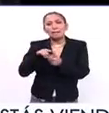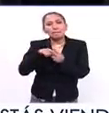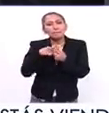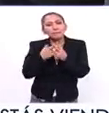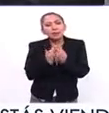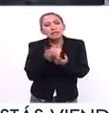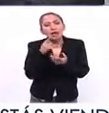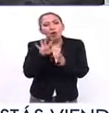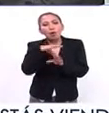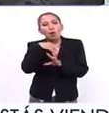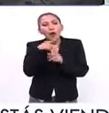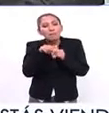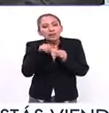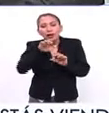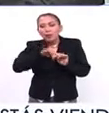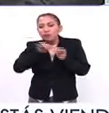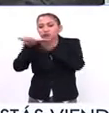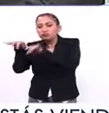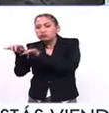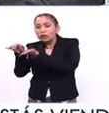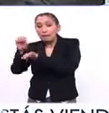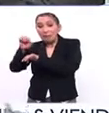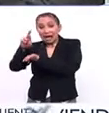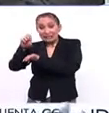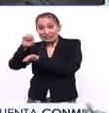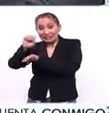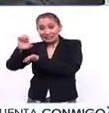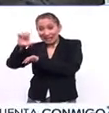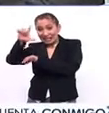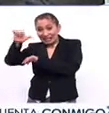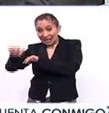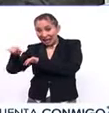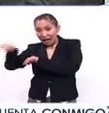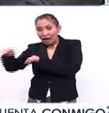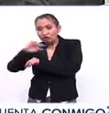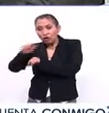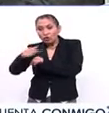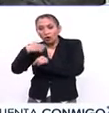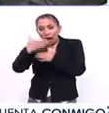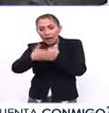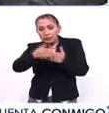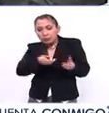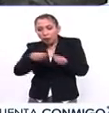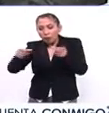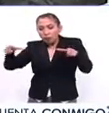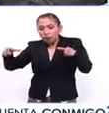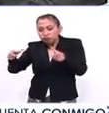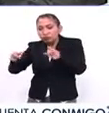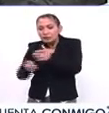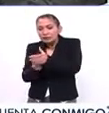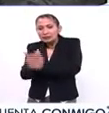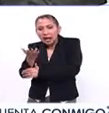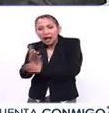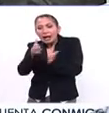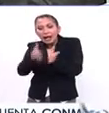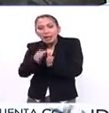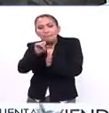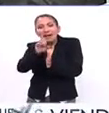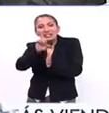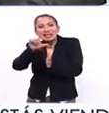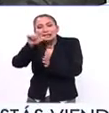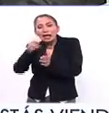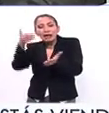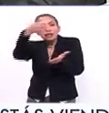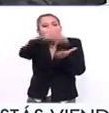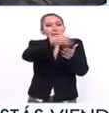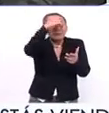empieza en la huida, o sea, empieza en que están en Marsella y todo lo que le sigue al archivo es a partir de que ellos salen de Marsella y llegan